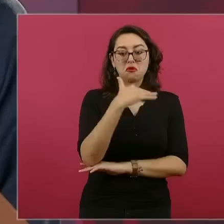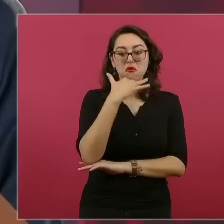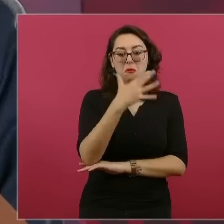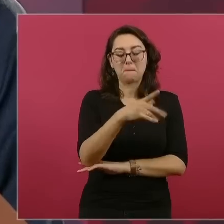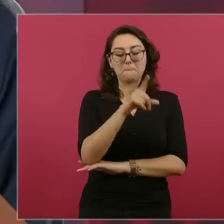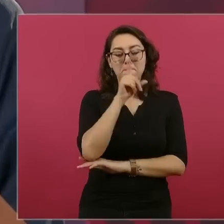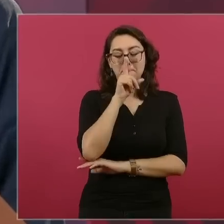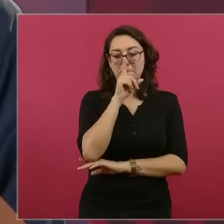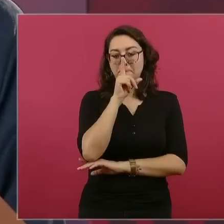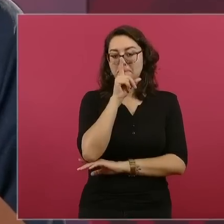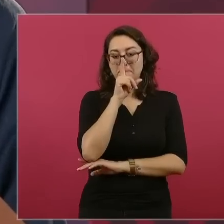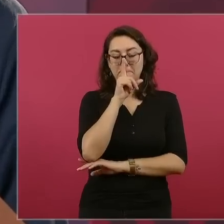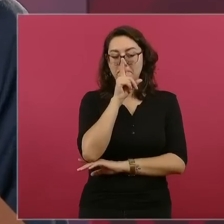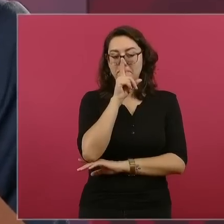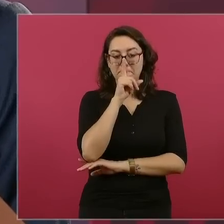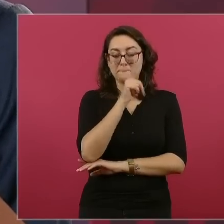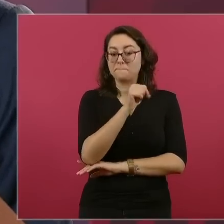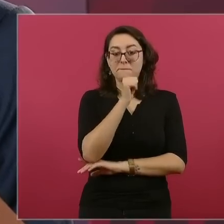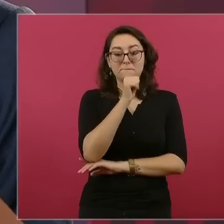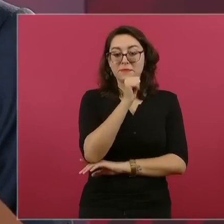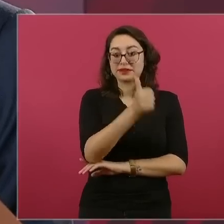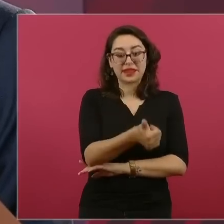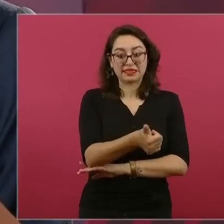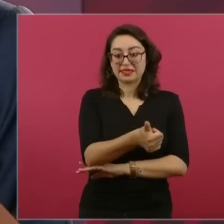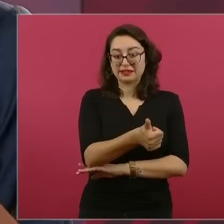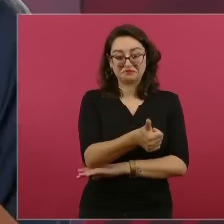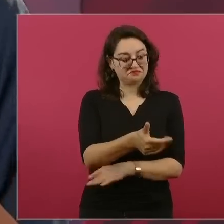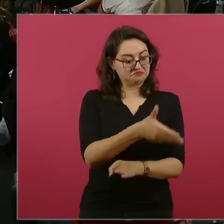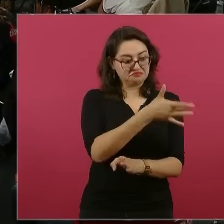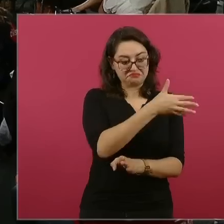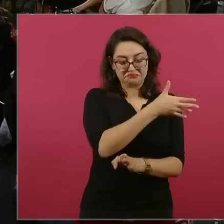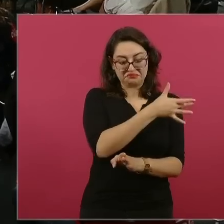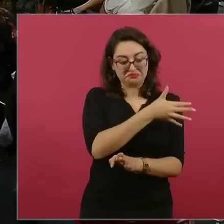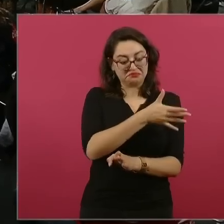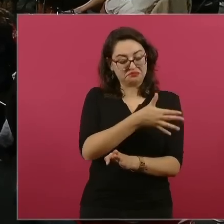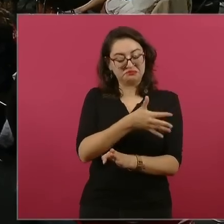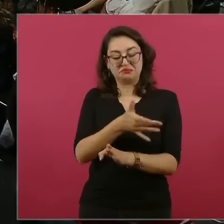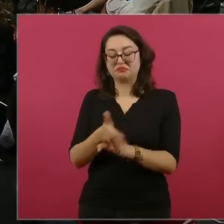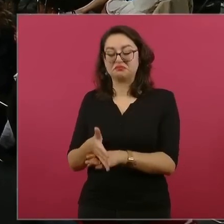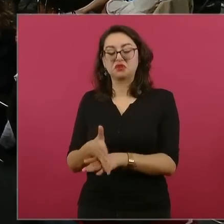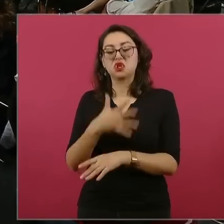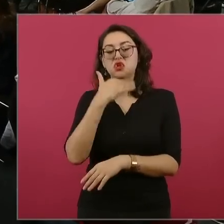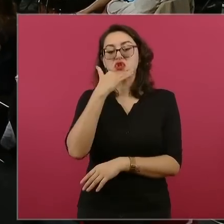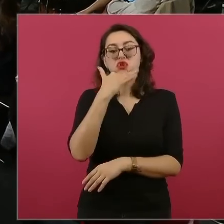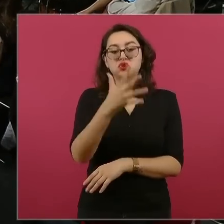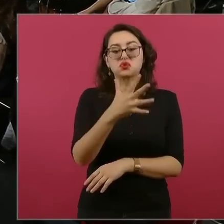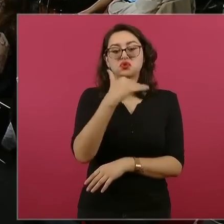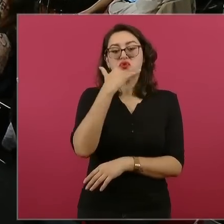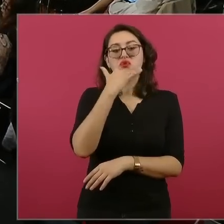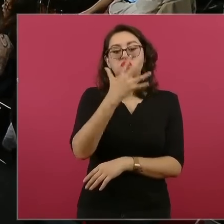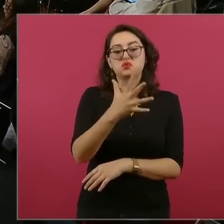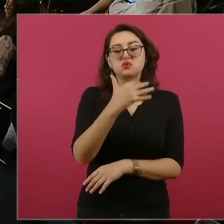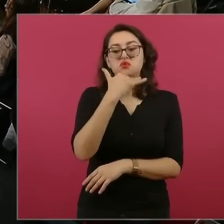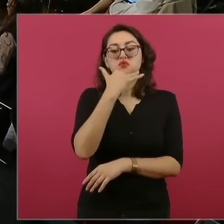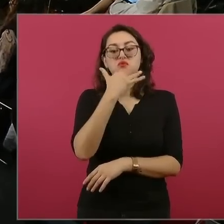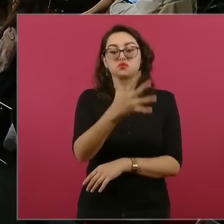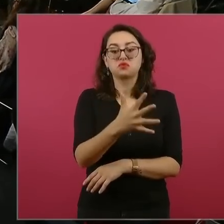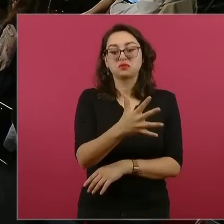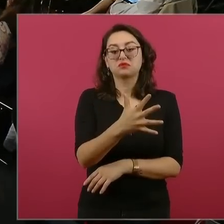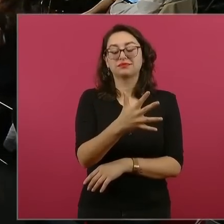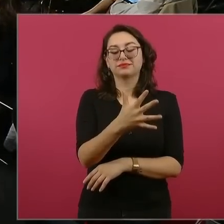sobre lo que yo considero era el principal problema de México, la corrupción.